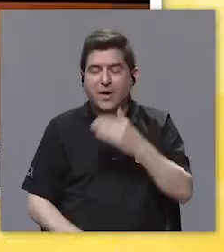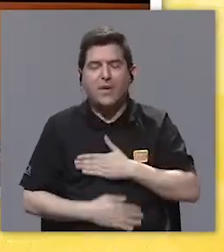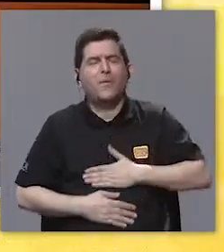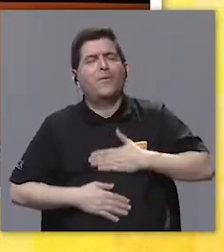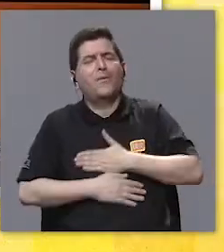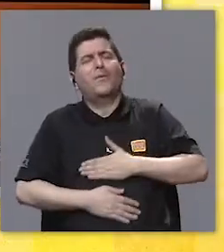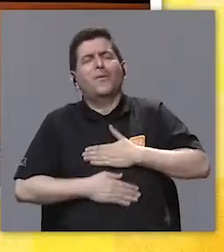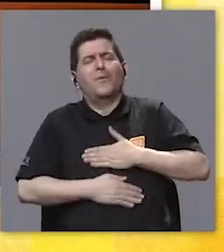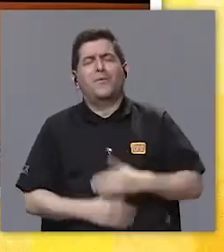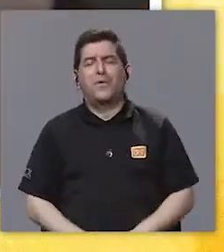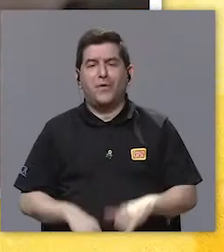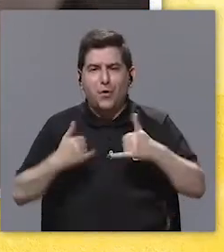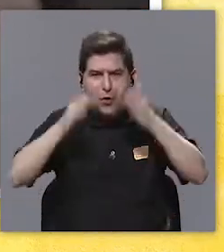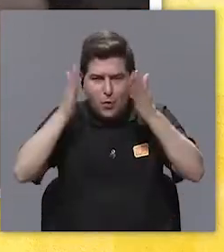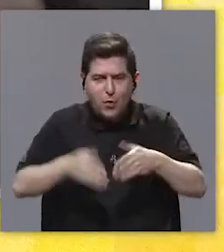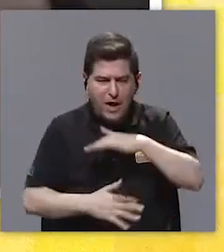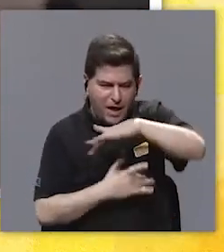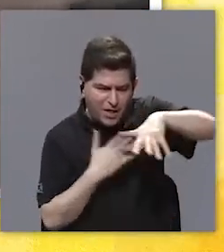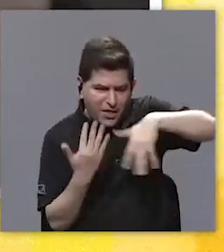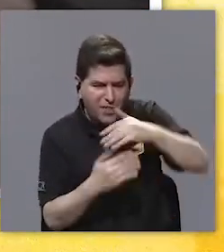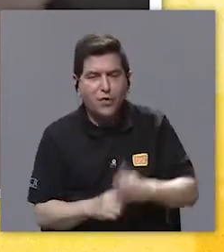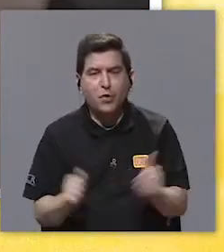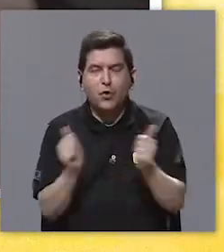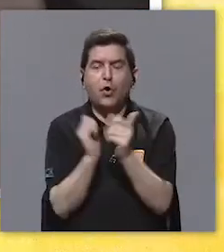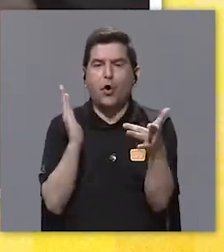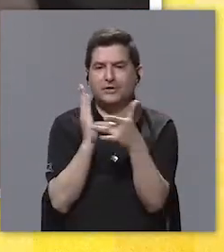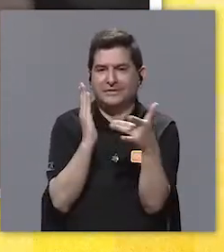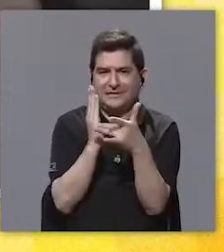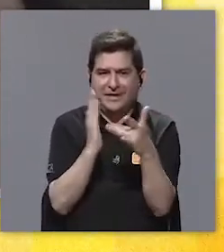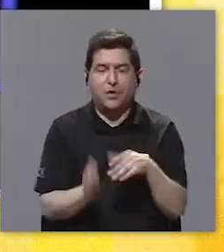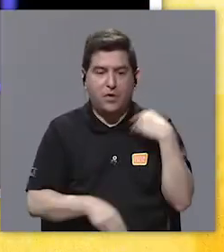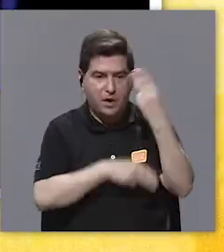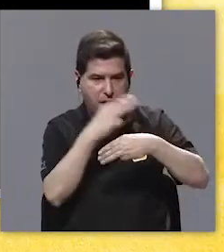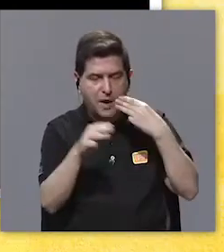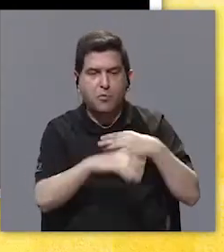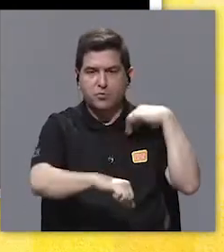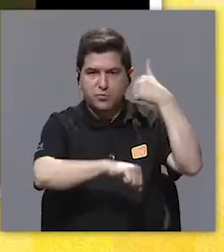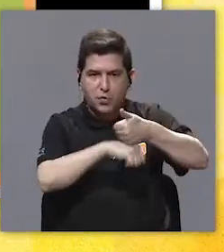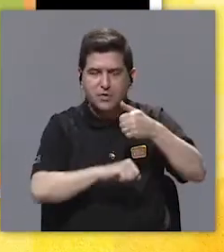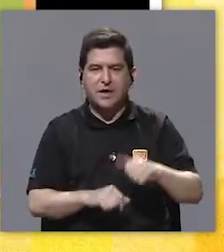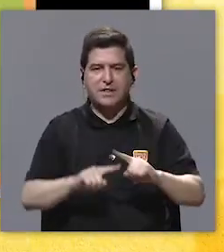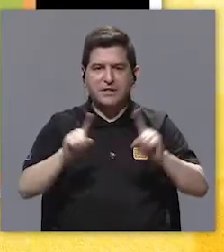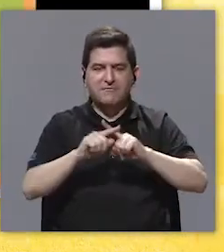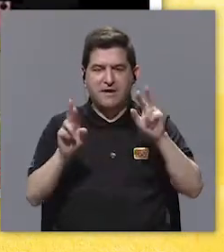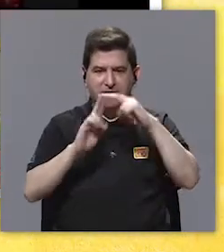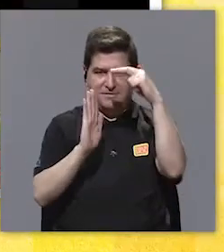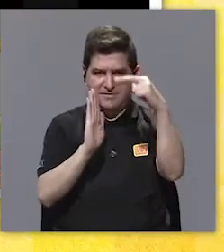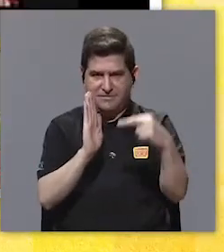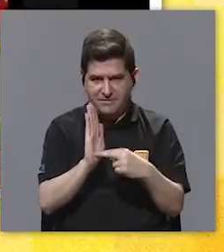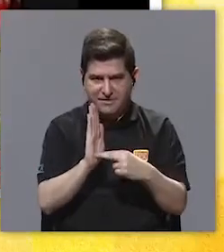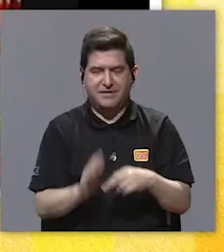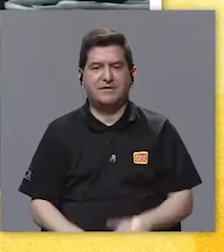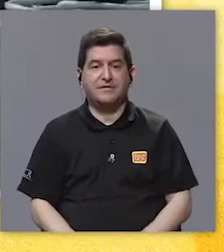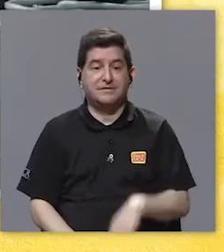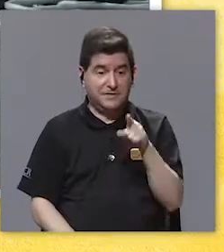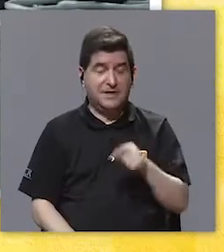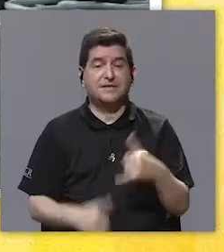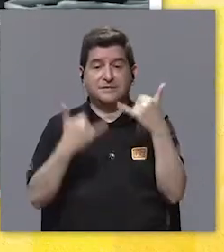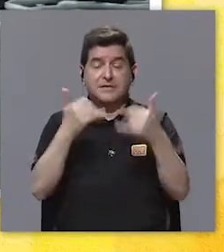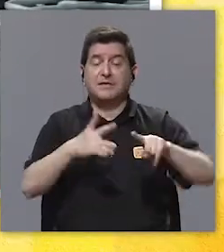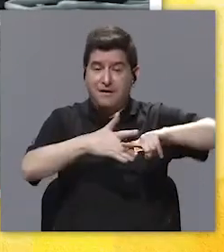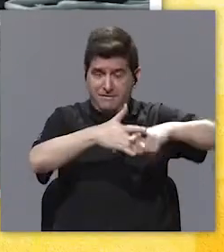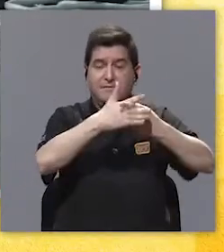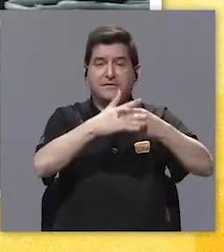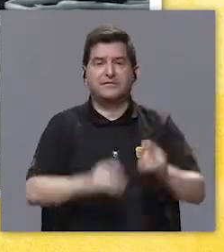lúdica en la que el jugador puede interactuar con la tecnología en un mundo definido por un conjunto de reglas y así lo han